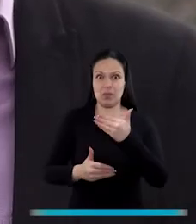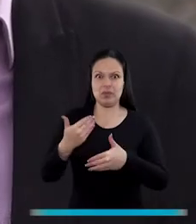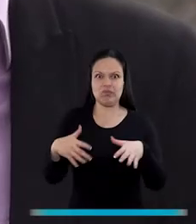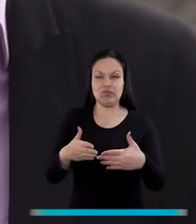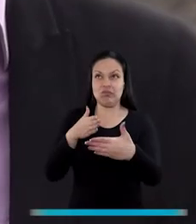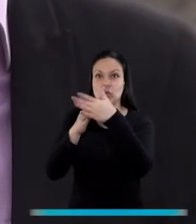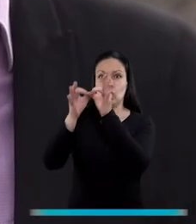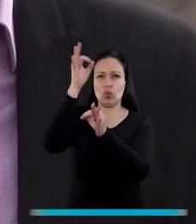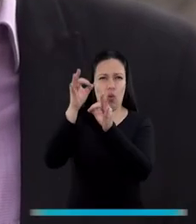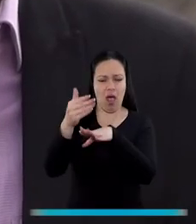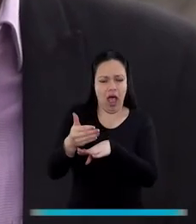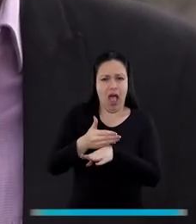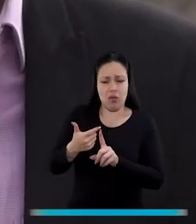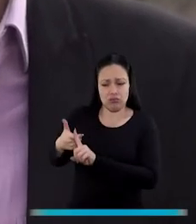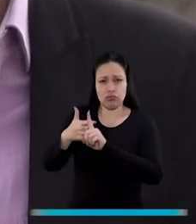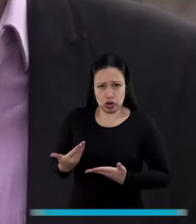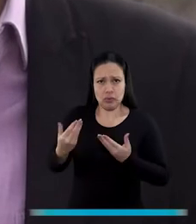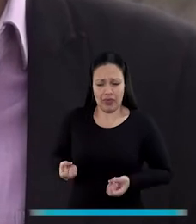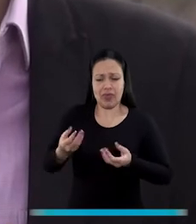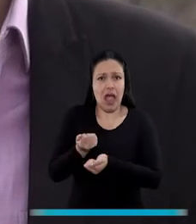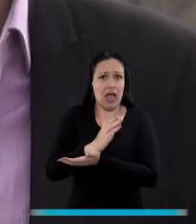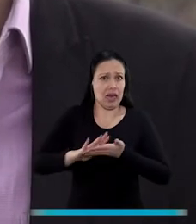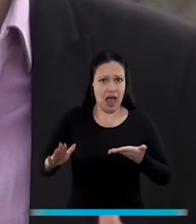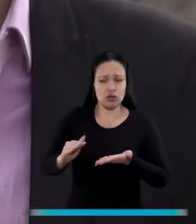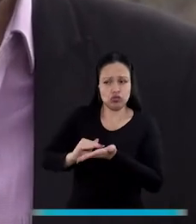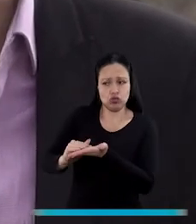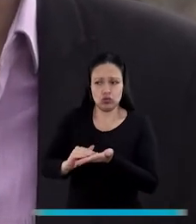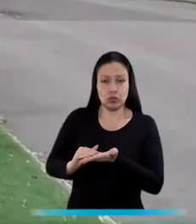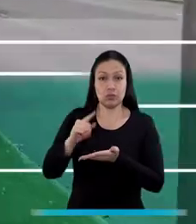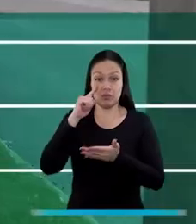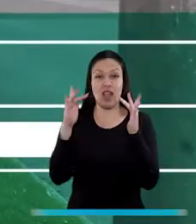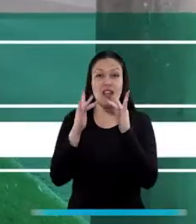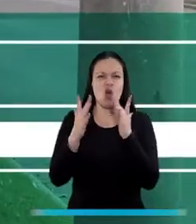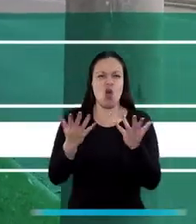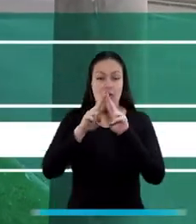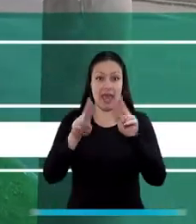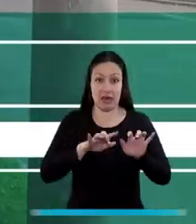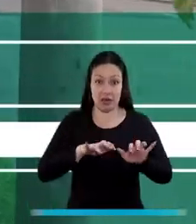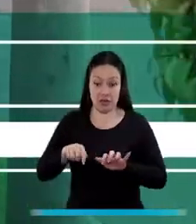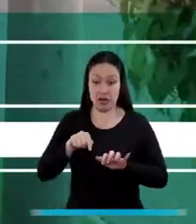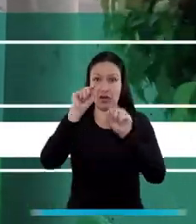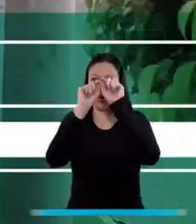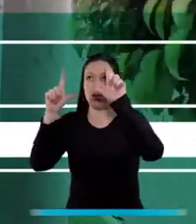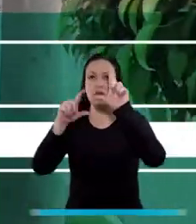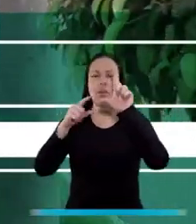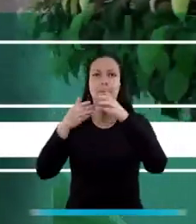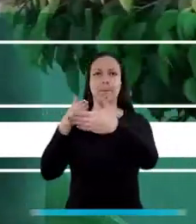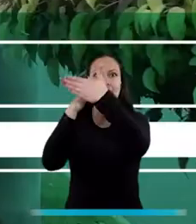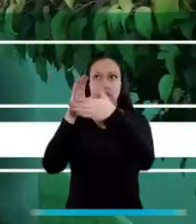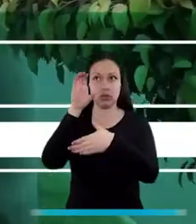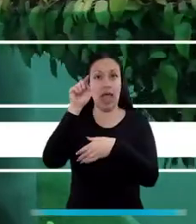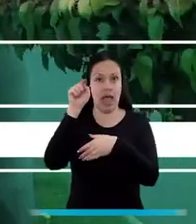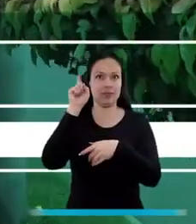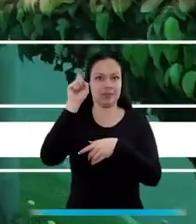Antes de empezar un proceso jurídico, traten de conciliar a través de la Procu de manera gratuita. Contáctennos a través de nuestra sede electrónica,